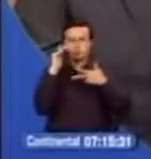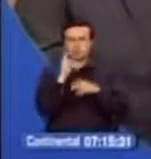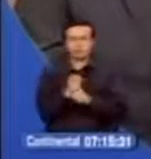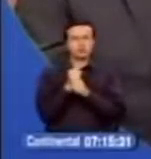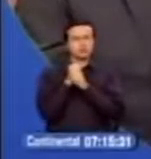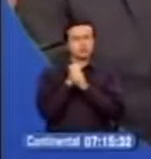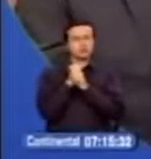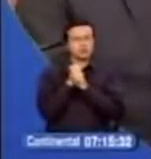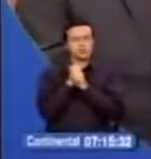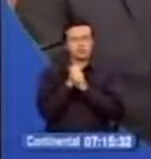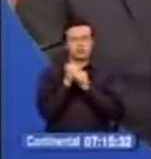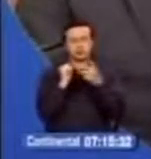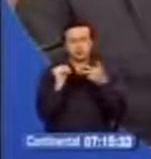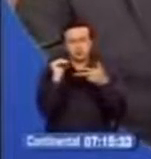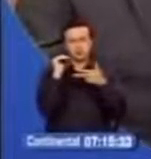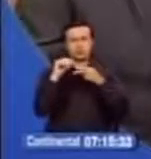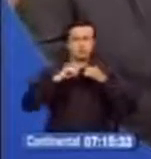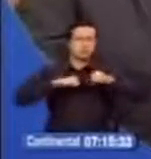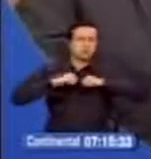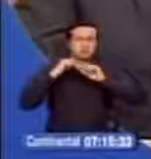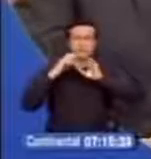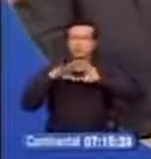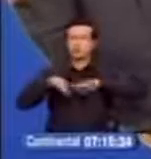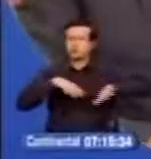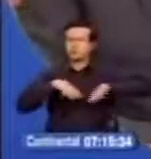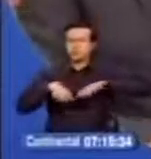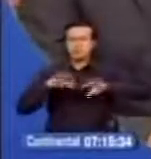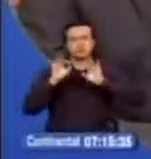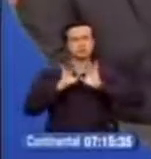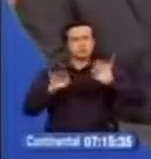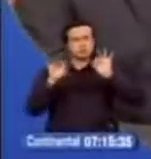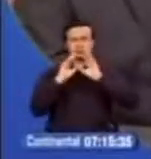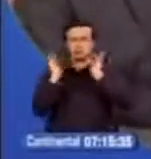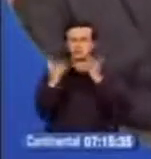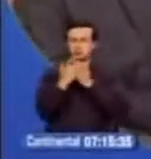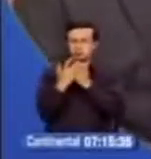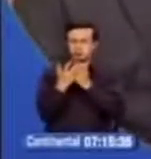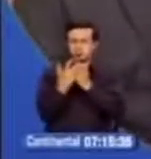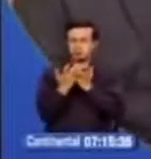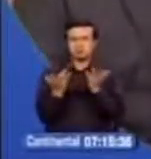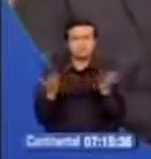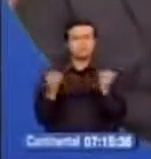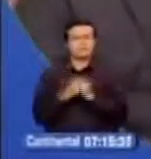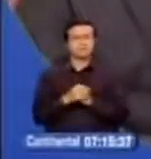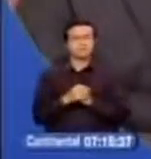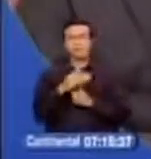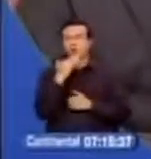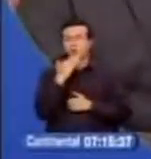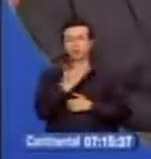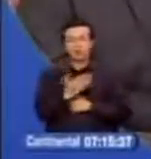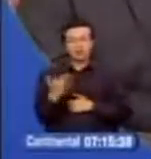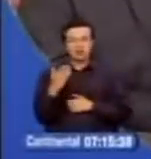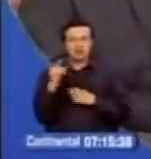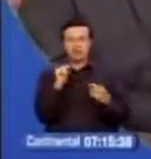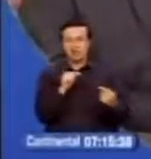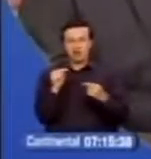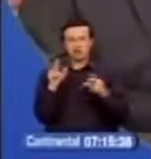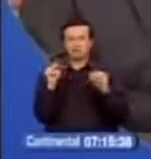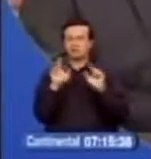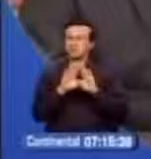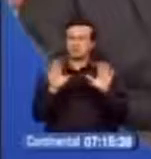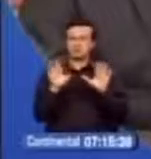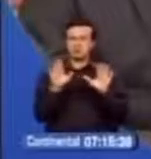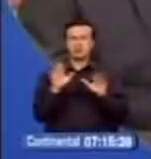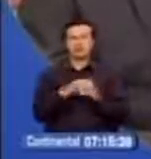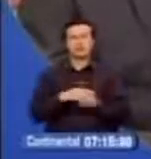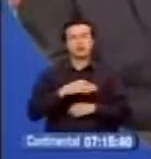seguridad pública que opera de una manera coordinada y congruente y que no permite que se den este tipo de dilaciones. Yo